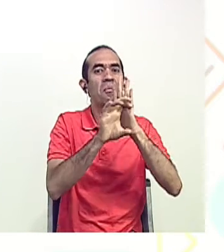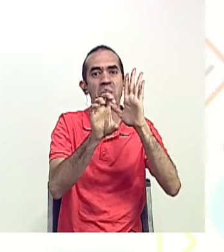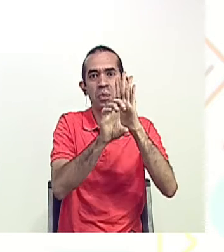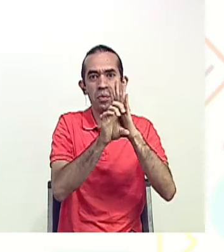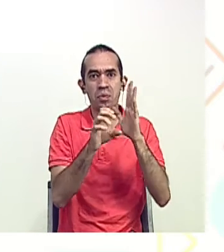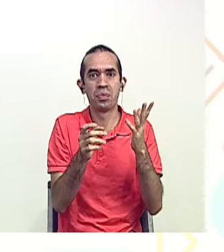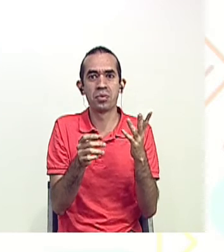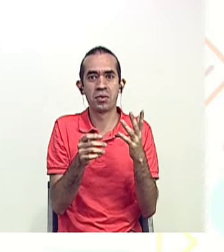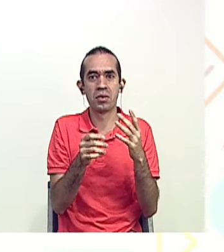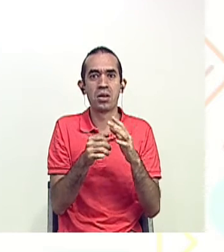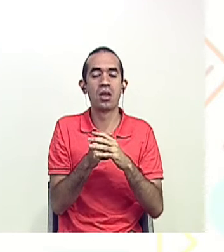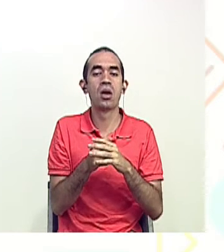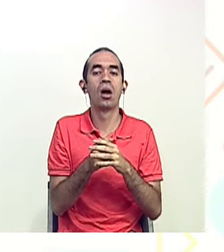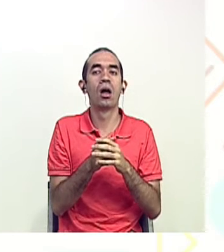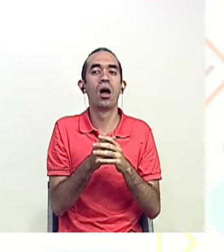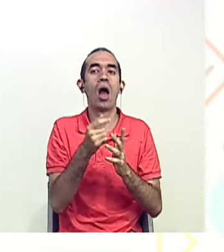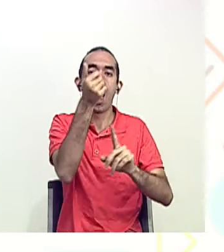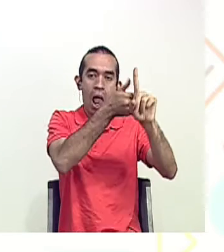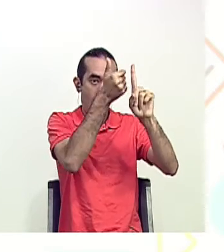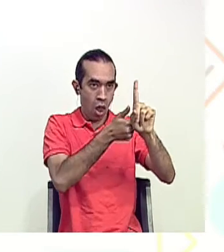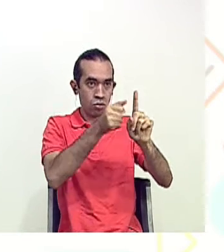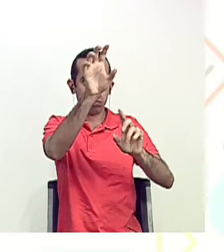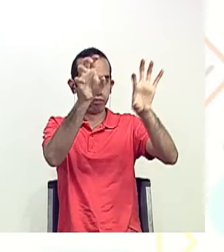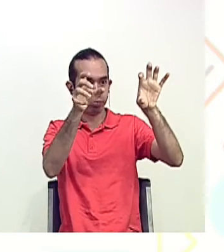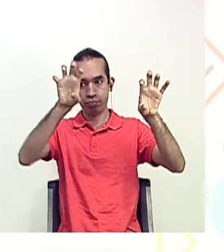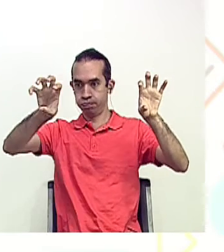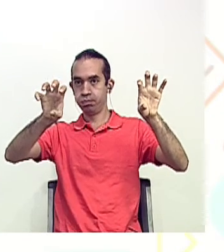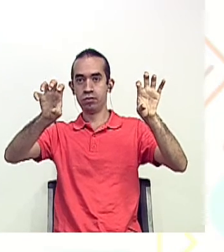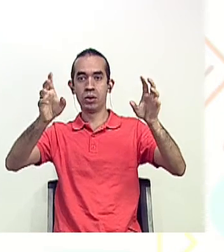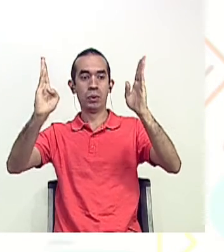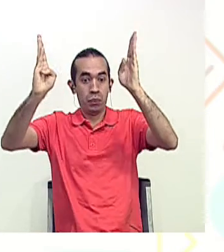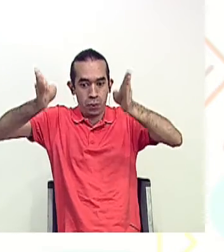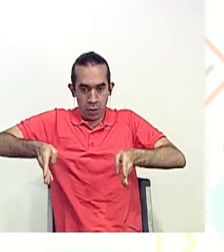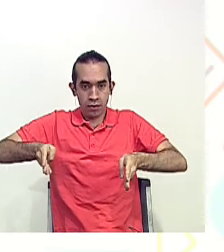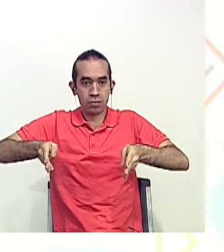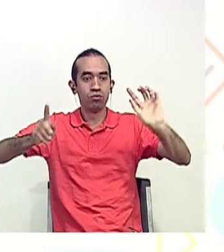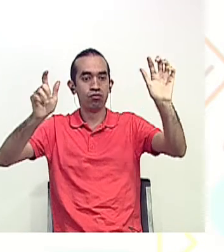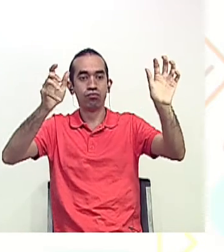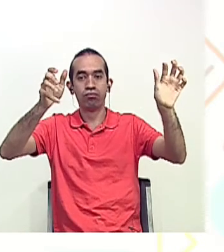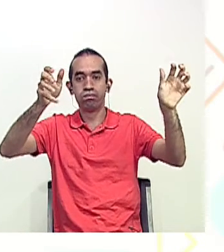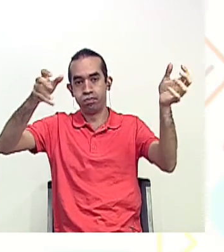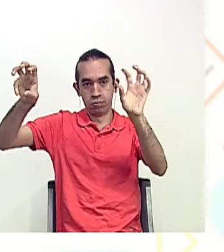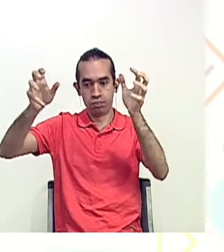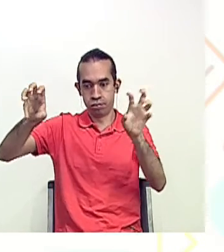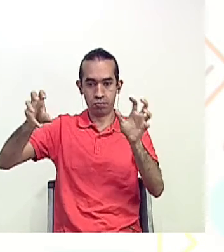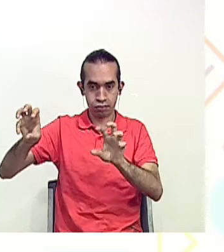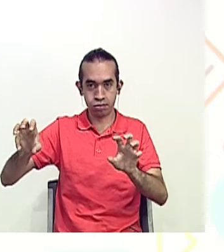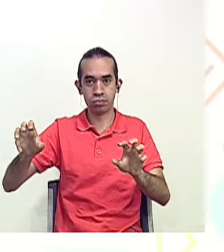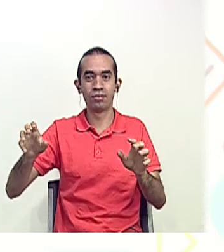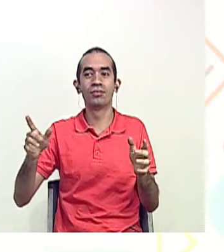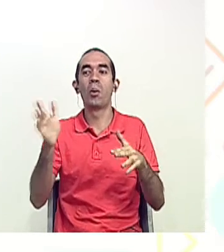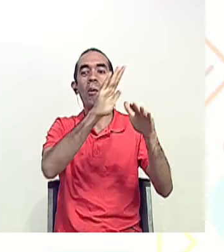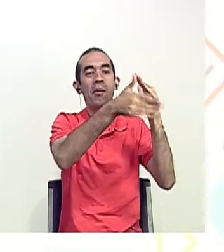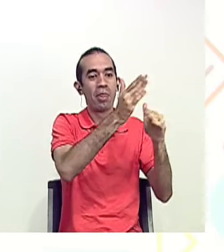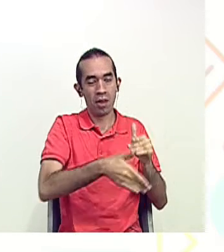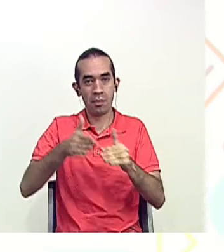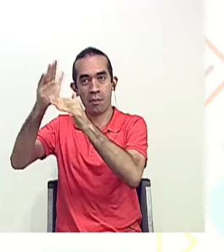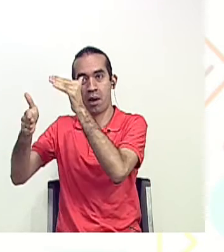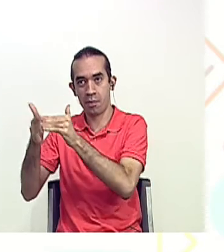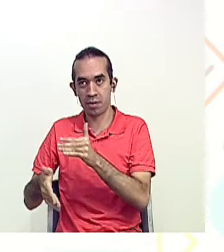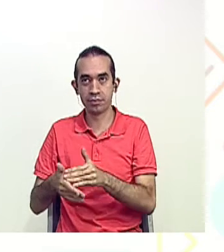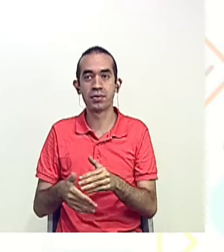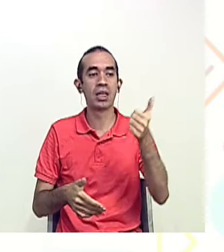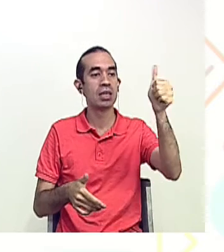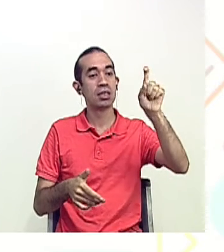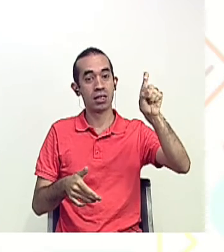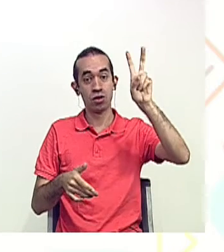factorizamos cada expresión por separado, tanto el 10x2 como el